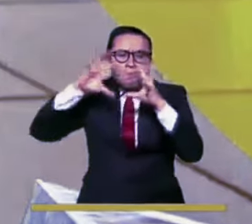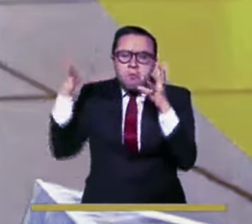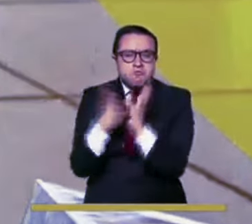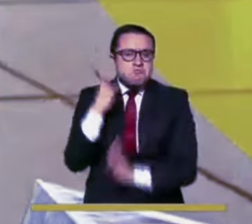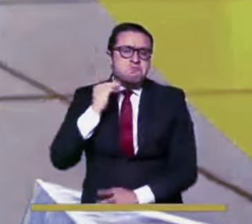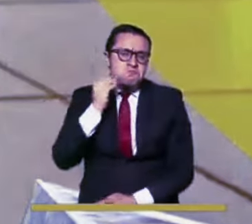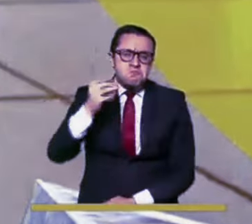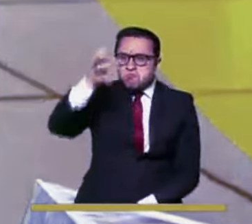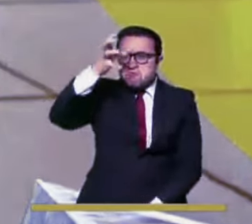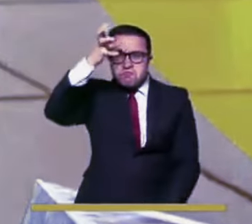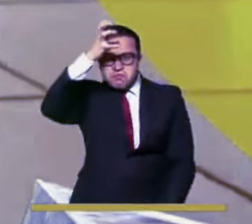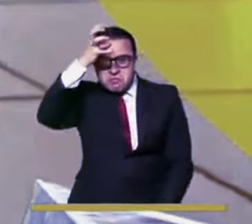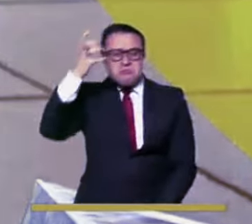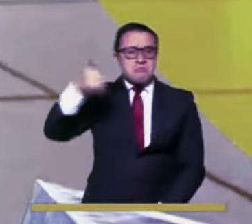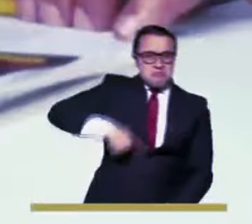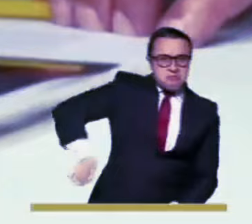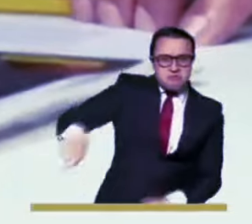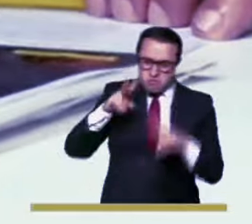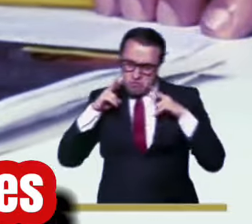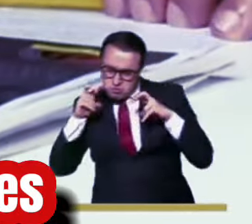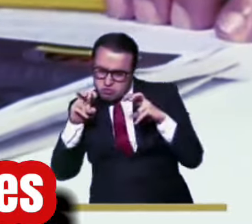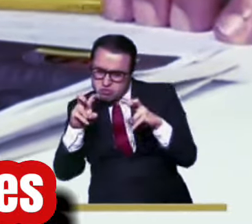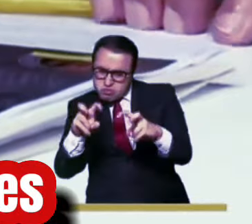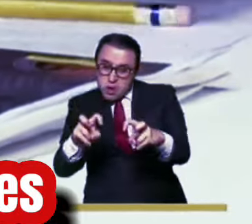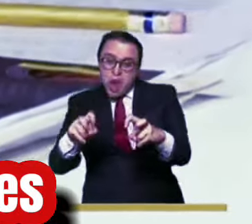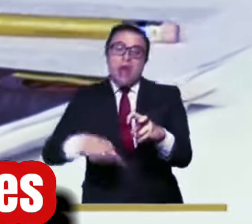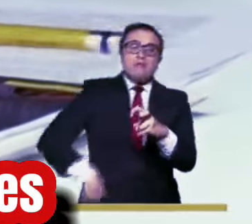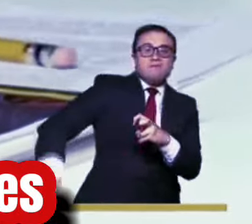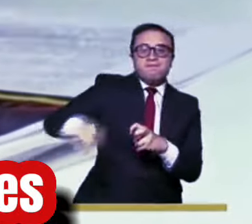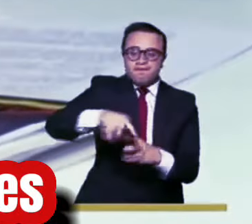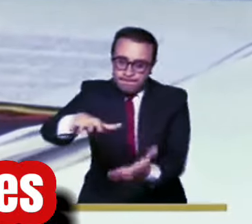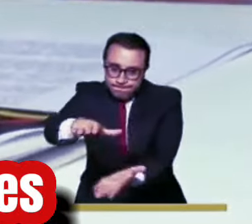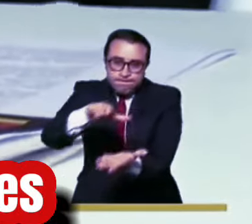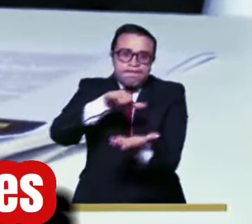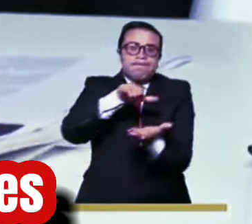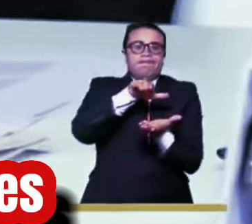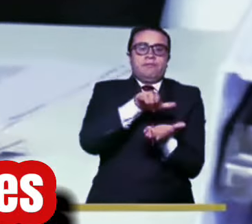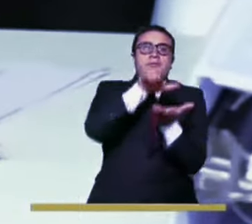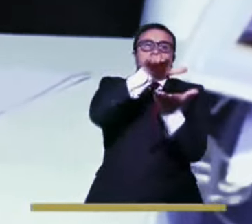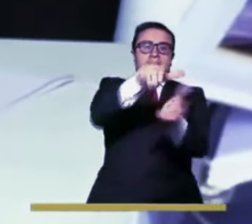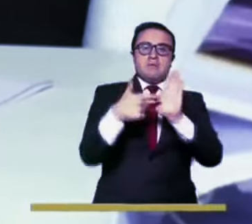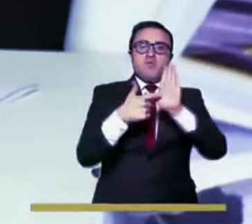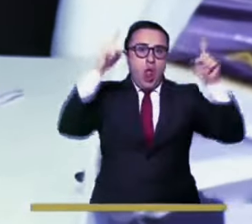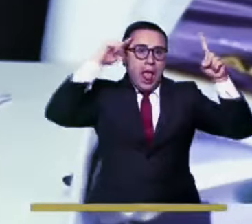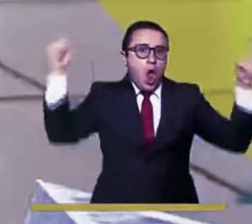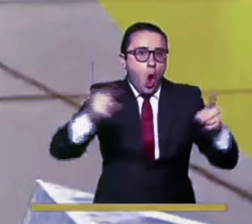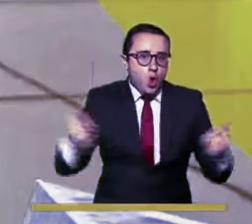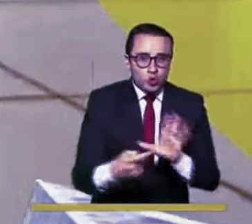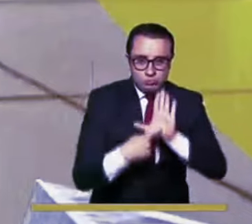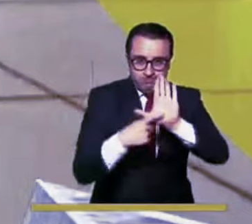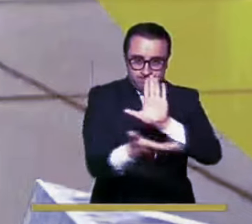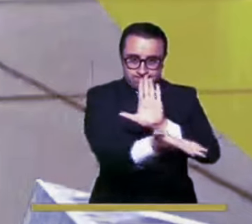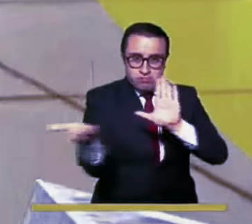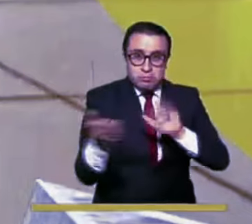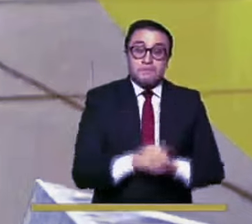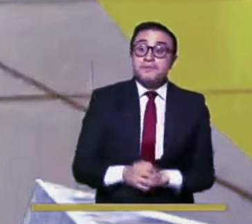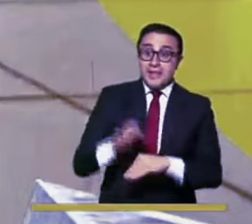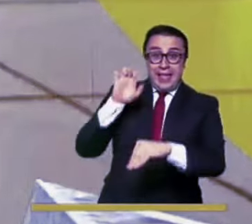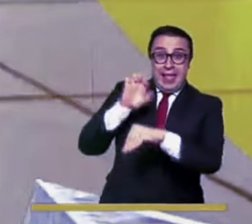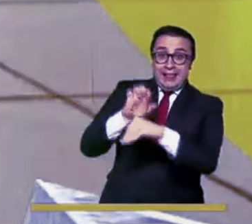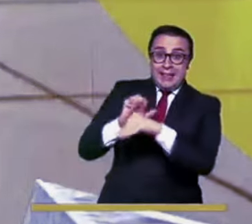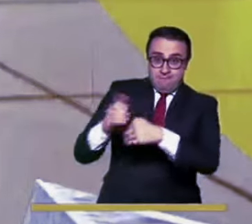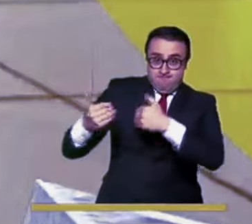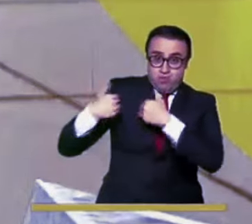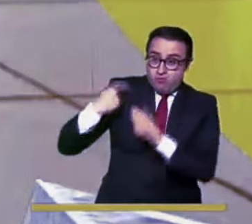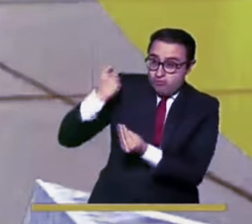nacional los que, con base en el estudio, nos permiten extraer estas conclusiones. A la agencia jurídica del Estado